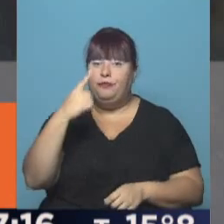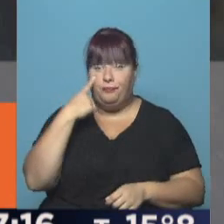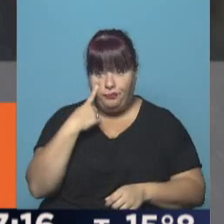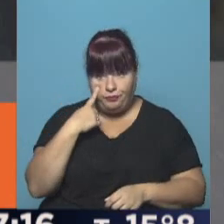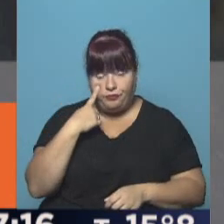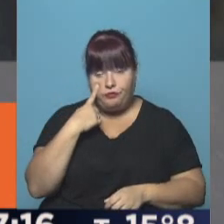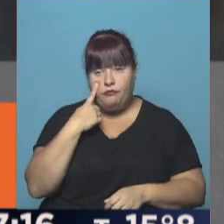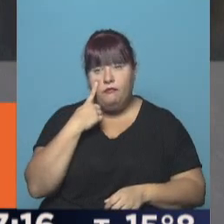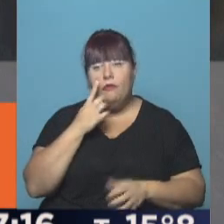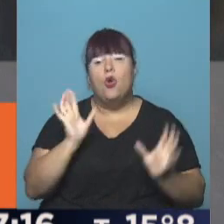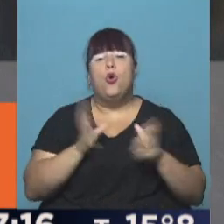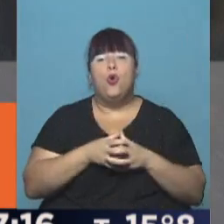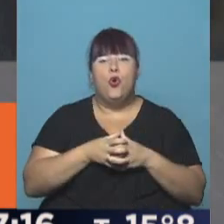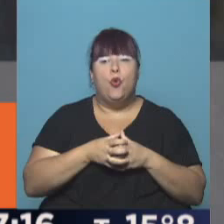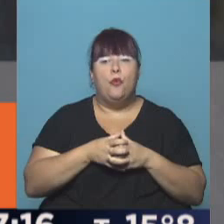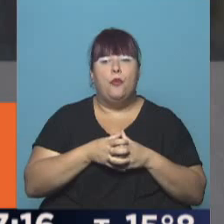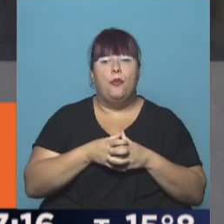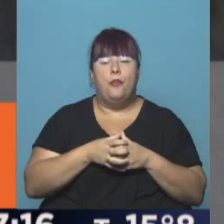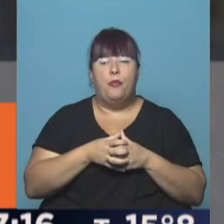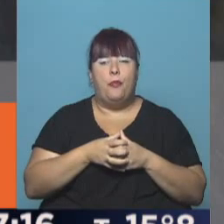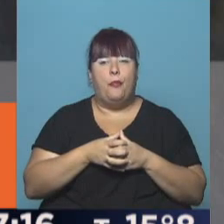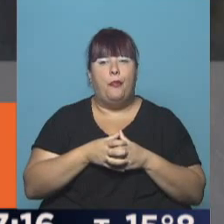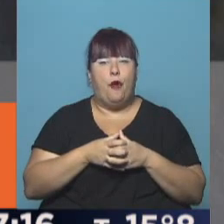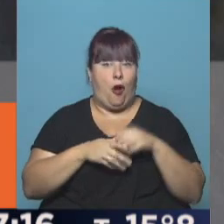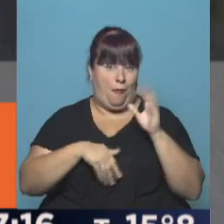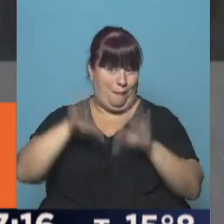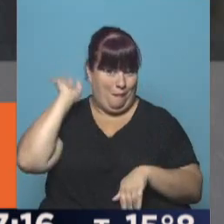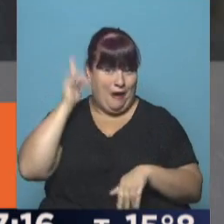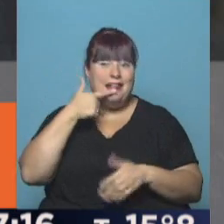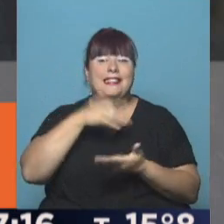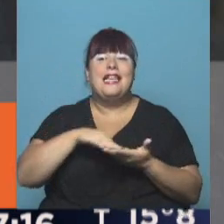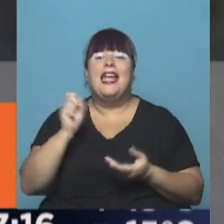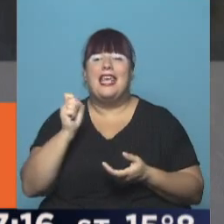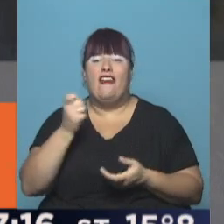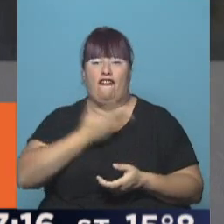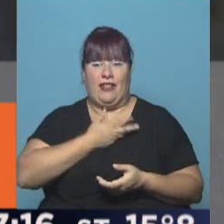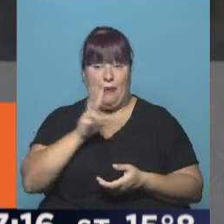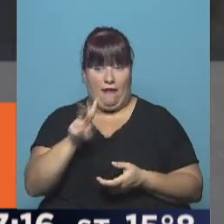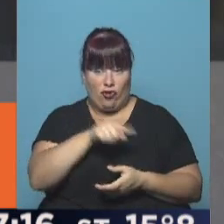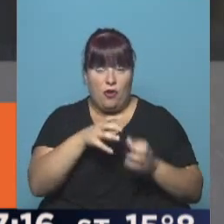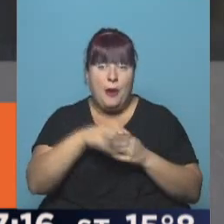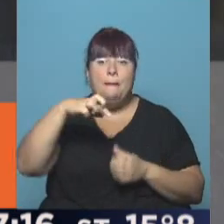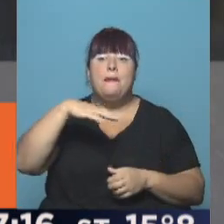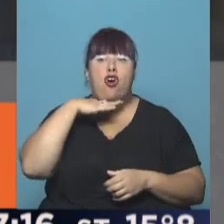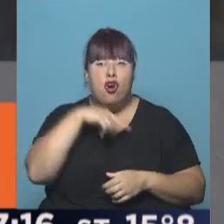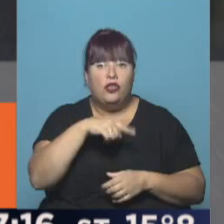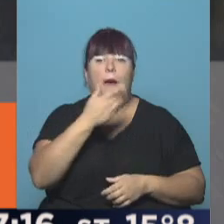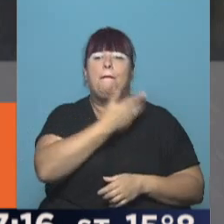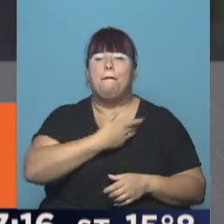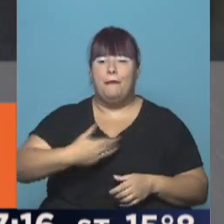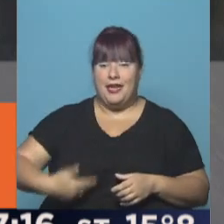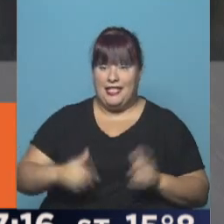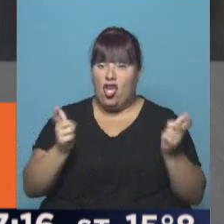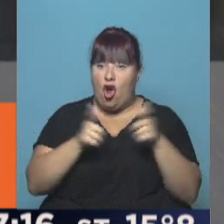que desde el bloque del mayoritario en el Senado, hablamos del bloque del Frente para la Victoria PJ, el presidente